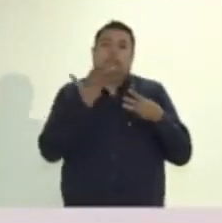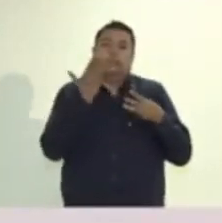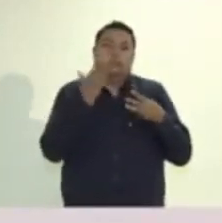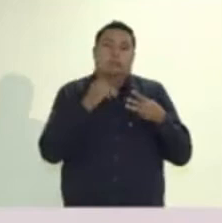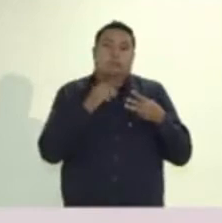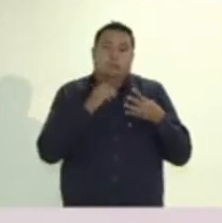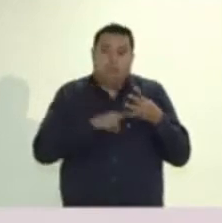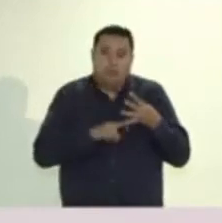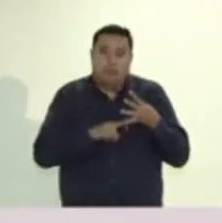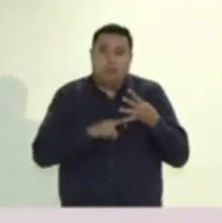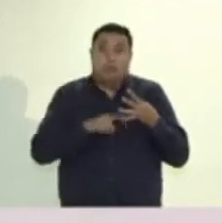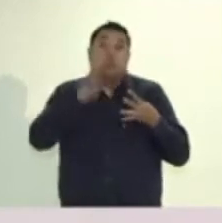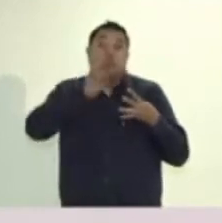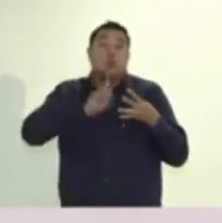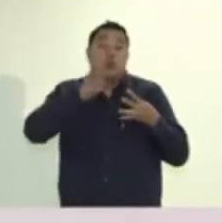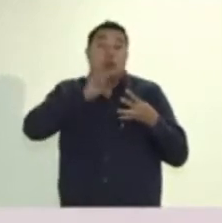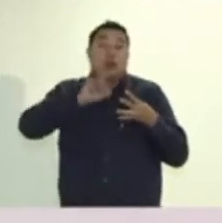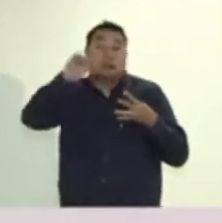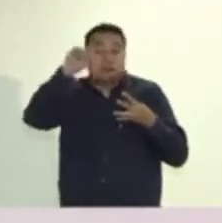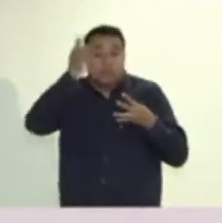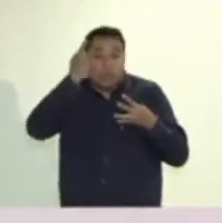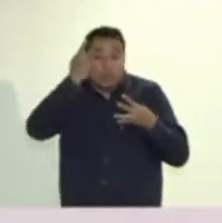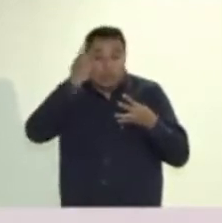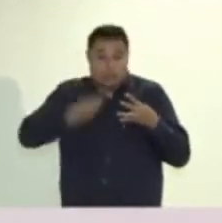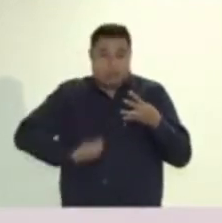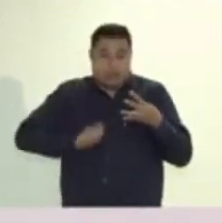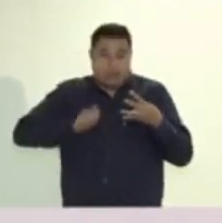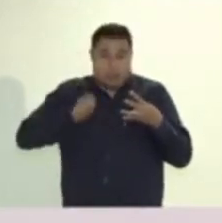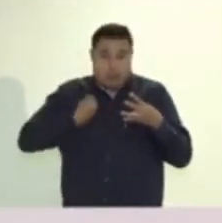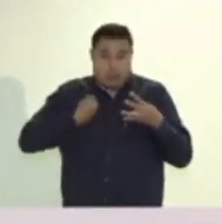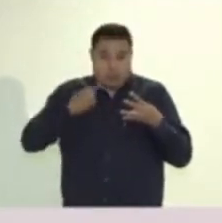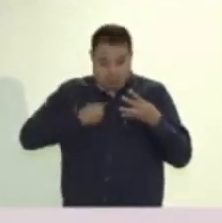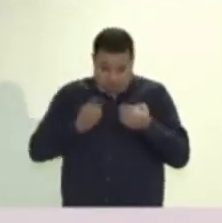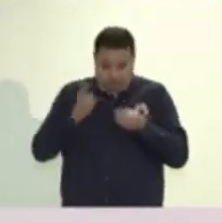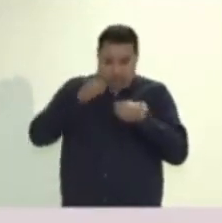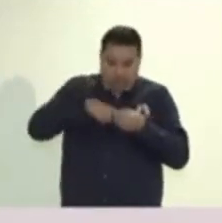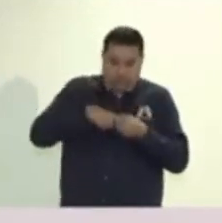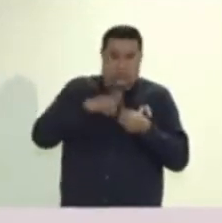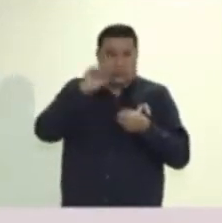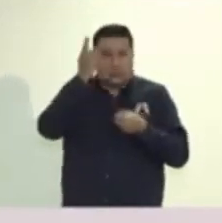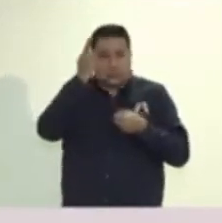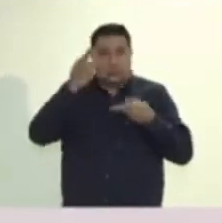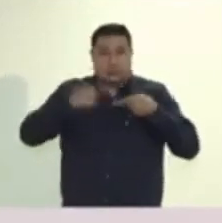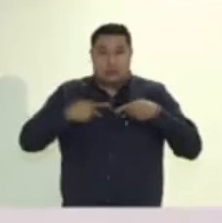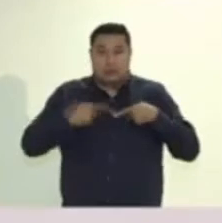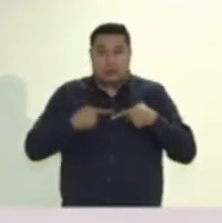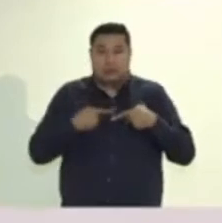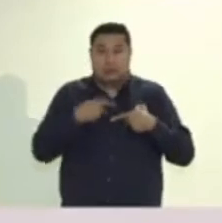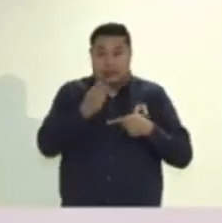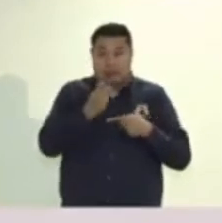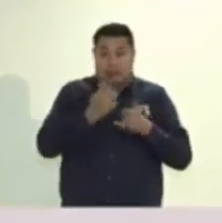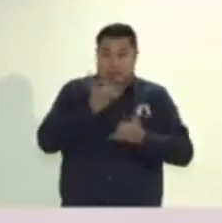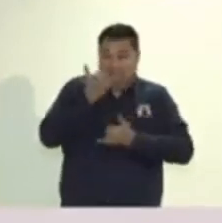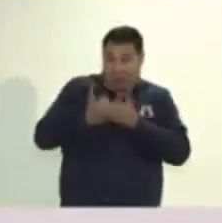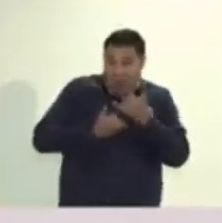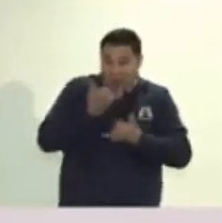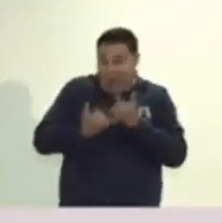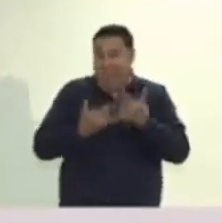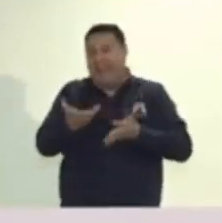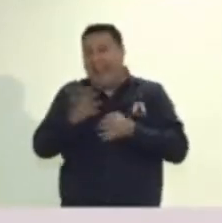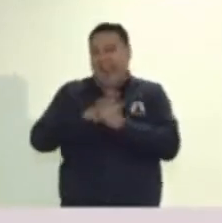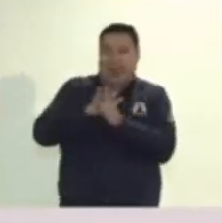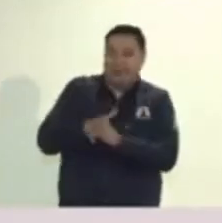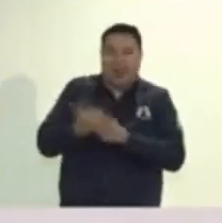como potosina, como parte de esta sociedad, no es un juego.